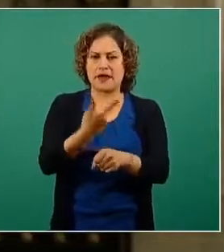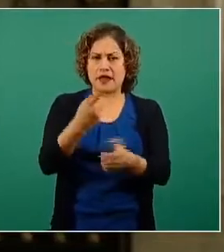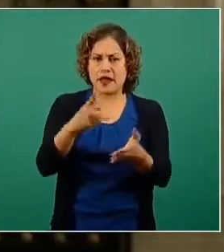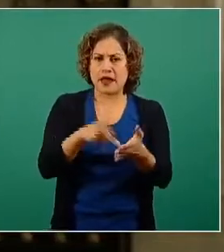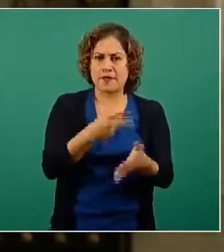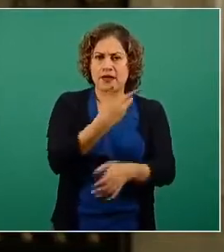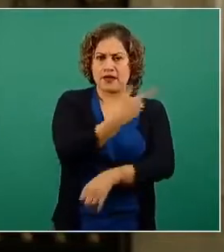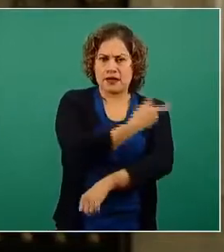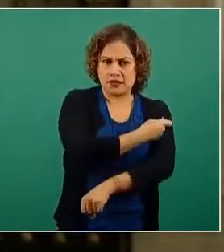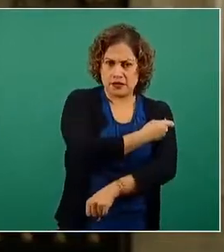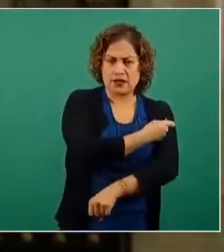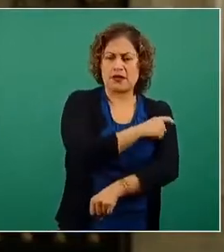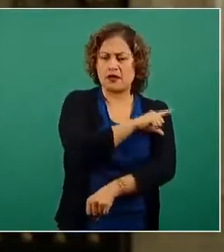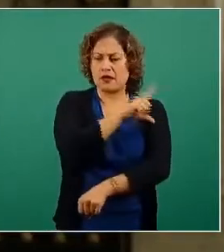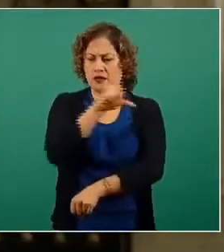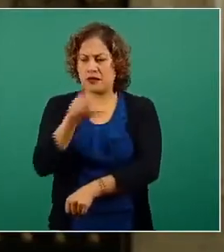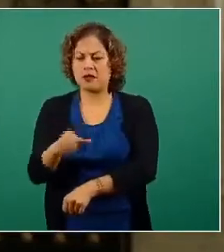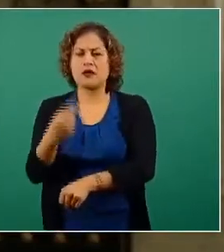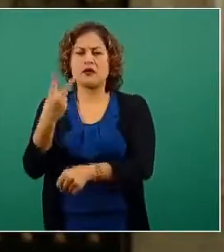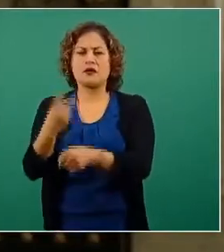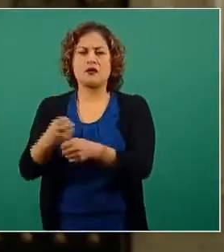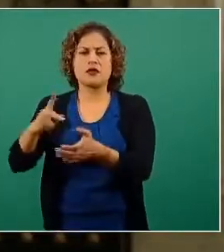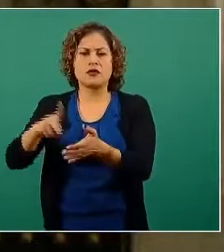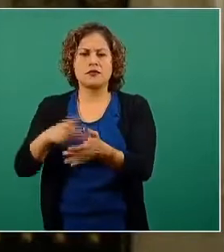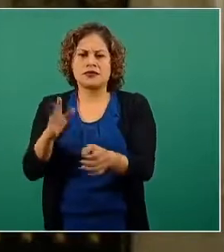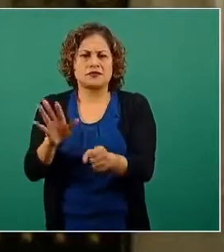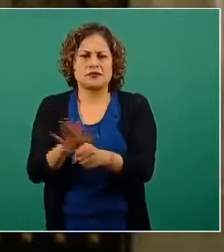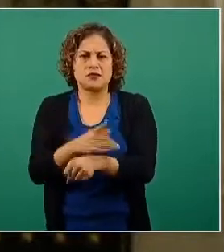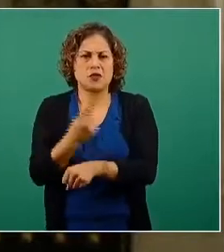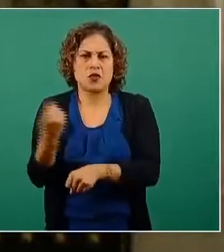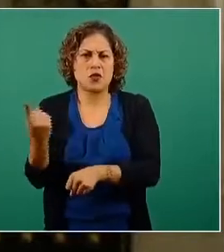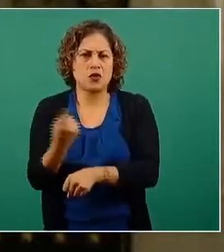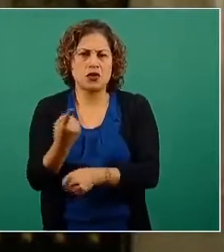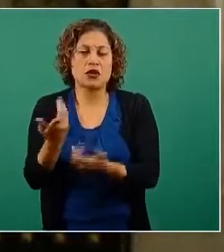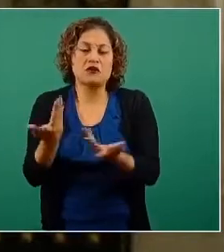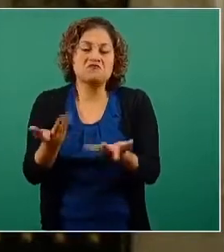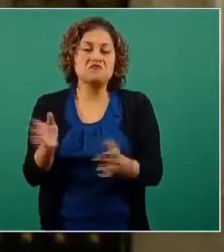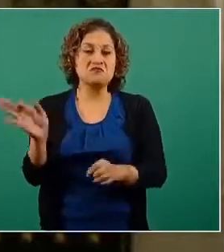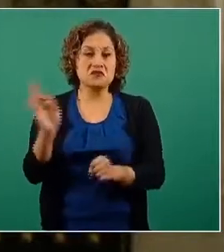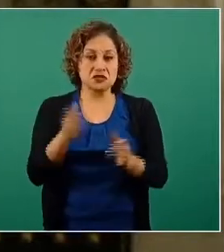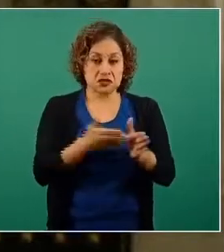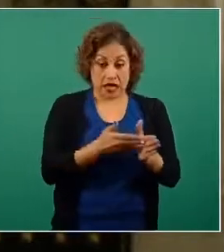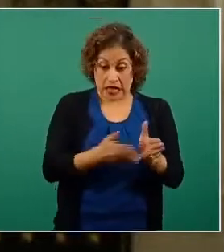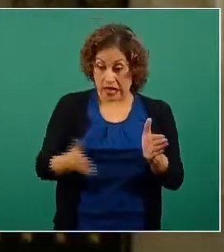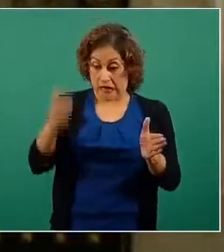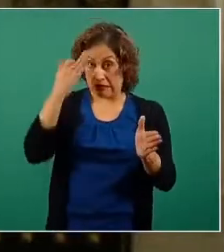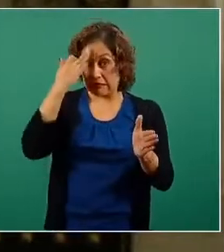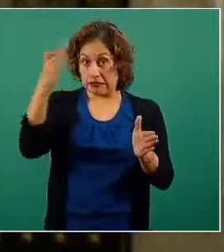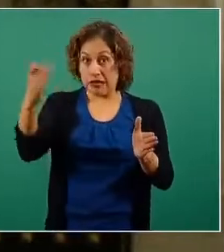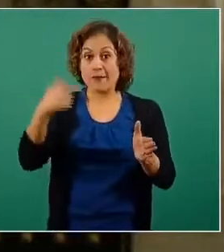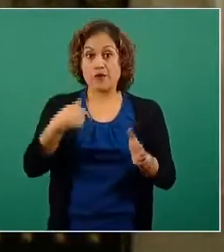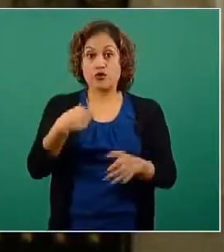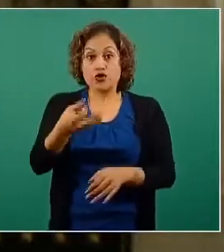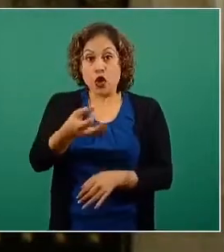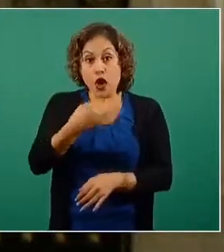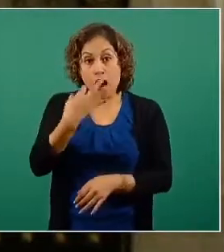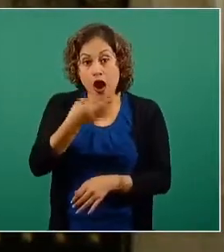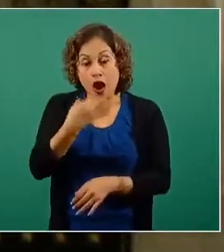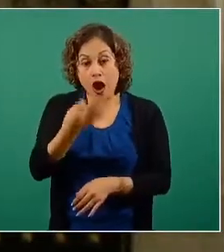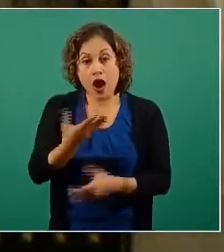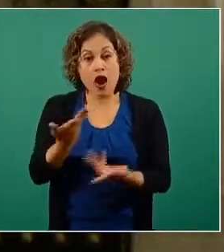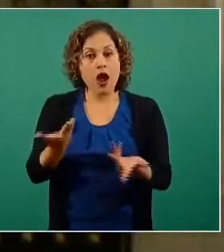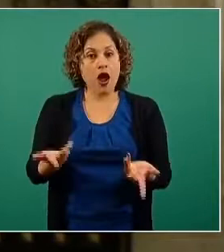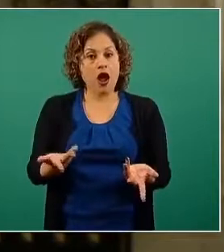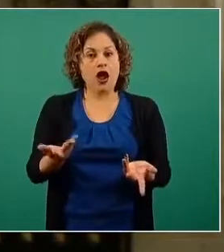hacia qué otras situaciones, qué otros fármacos podrían impedir que, tendrían que tomar en cuenta para que se impidiera